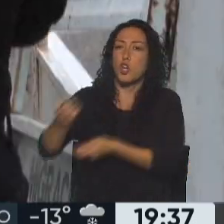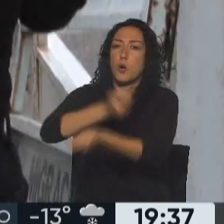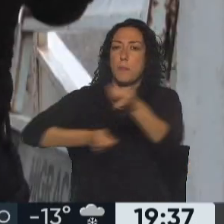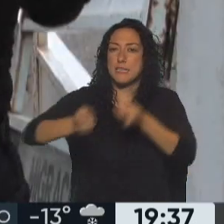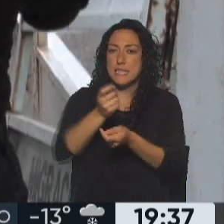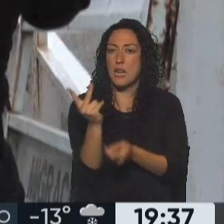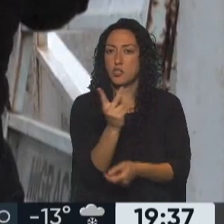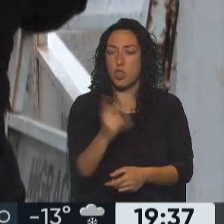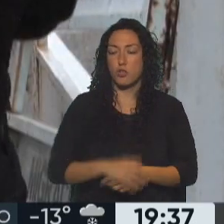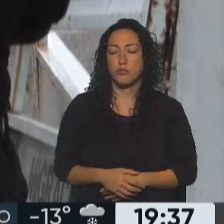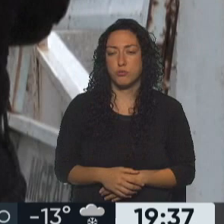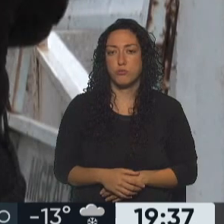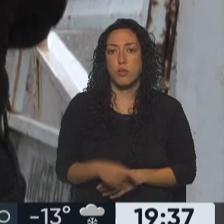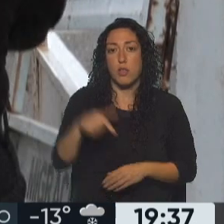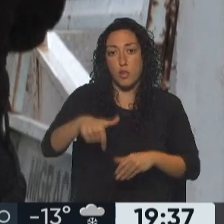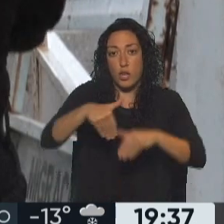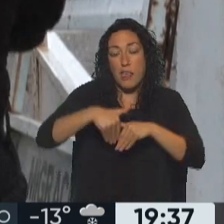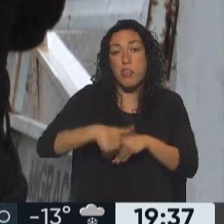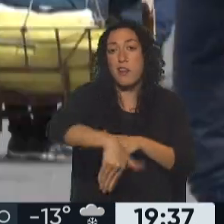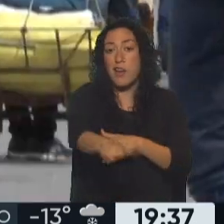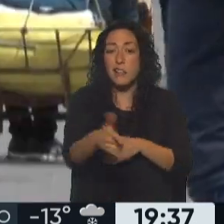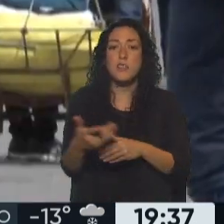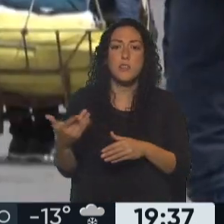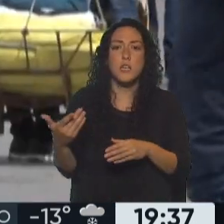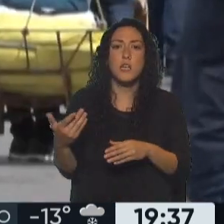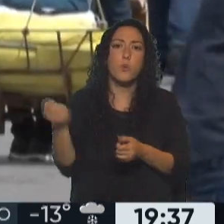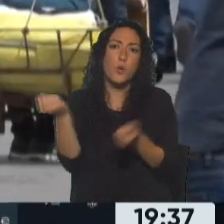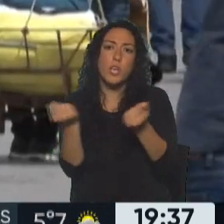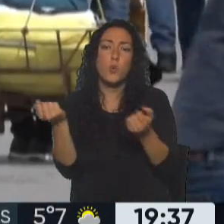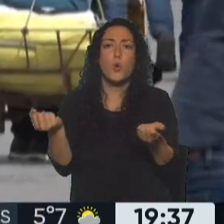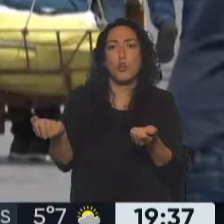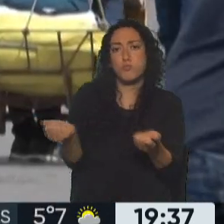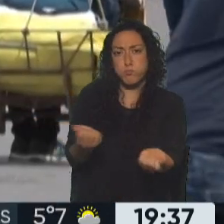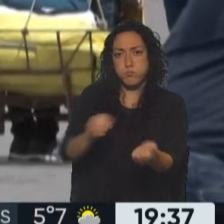ambos países. Desde hoy se permitirá inicialmente el paso de vehículos de carga